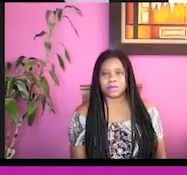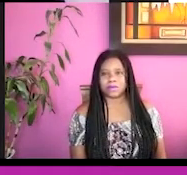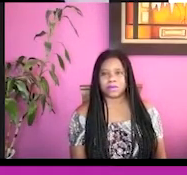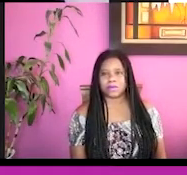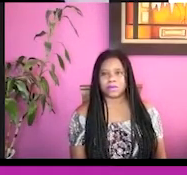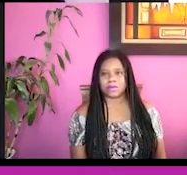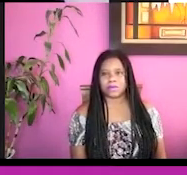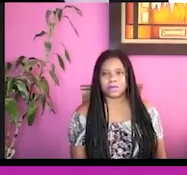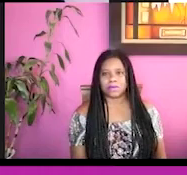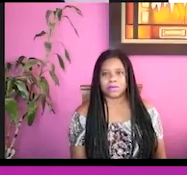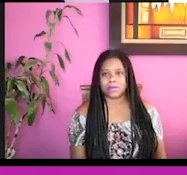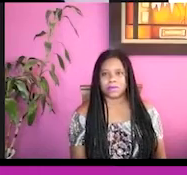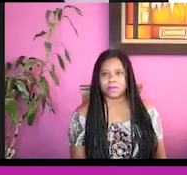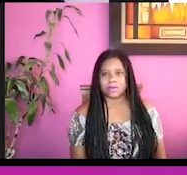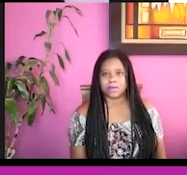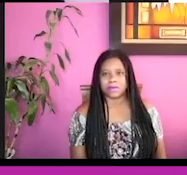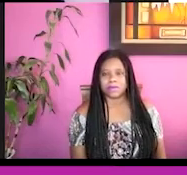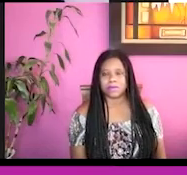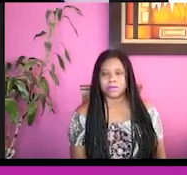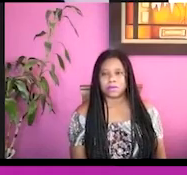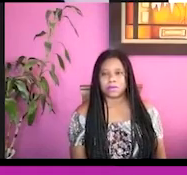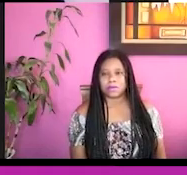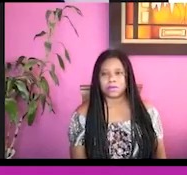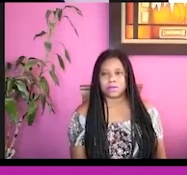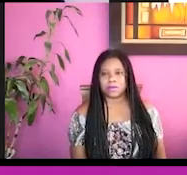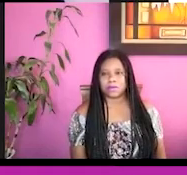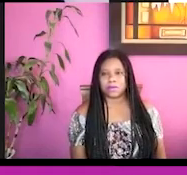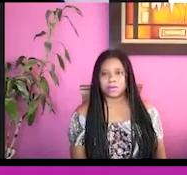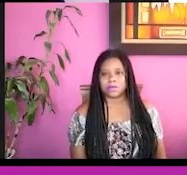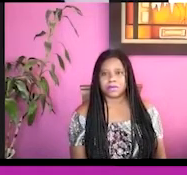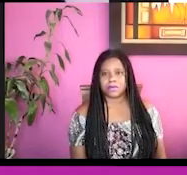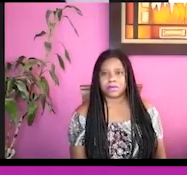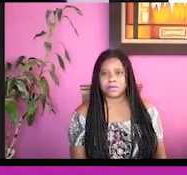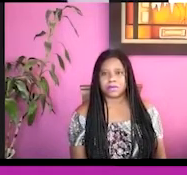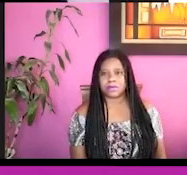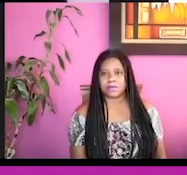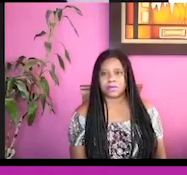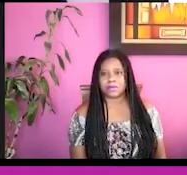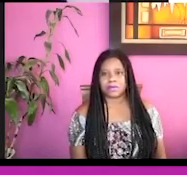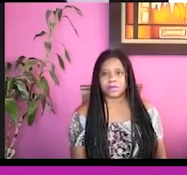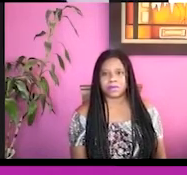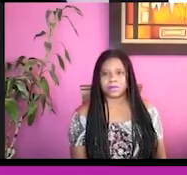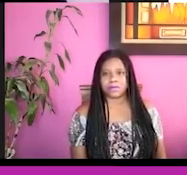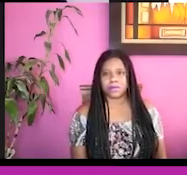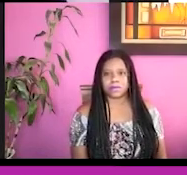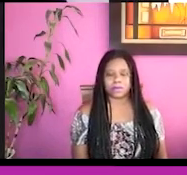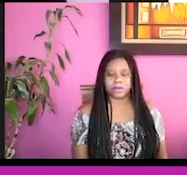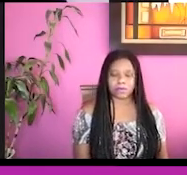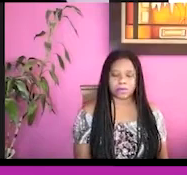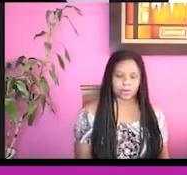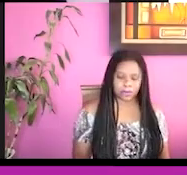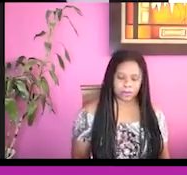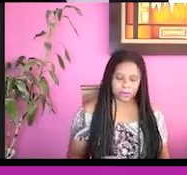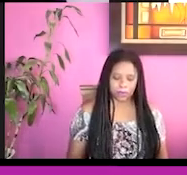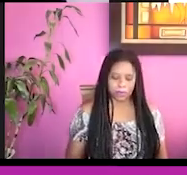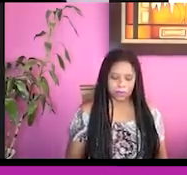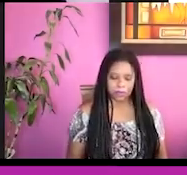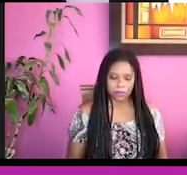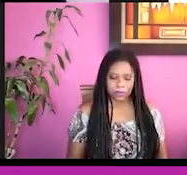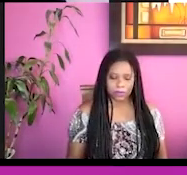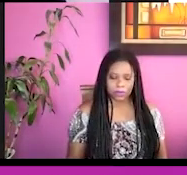teniendo conectividad, ya los problemas se van a resolver. Más al contrario, esto es, en realidad estamos empezando recién a afrontar estas